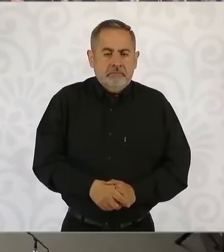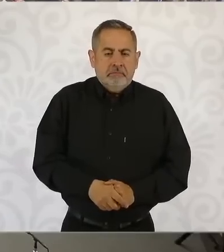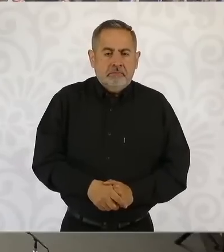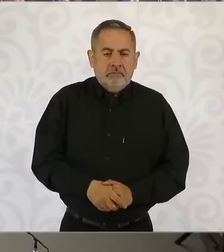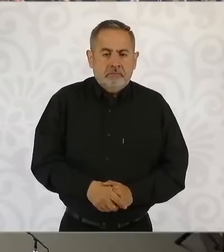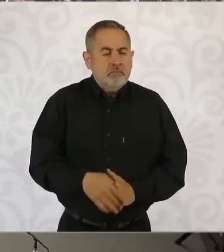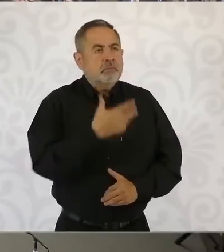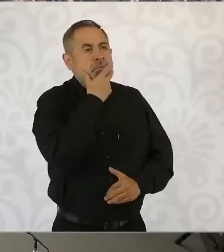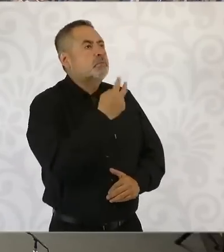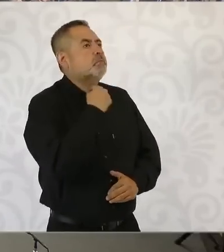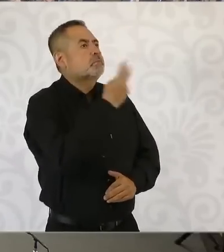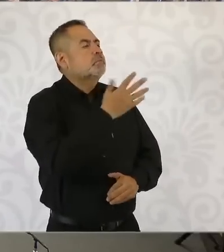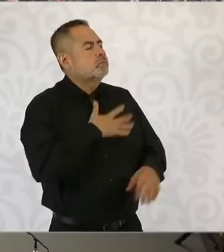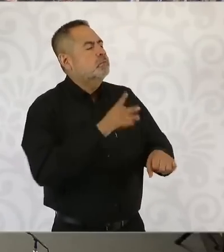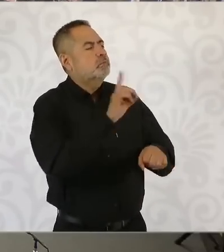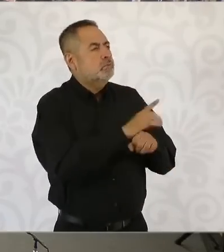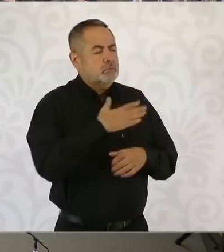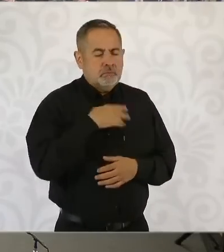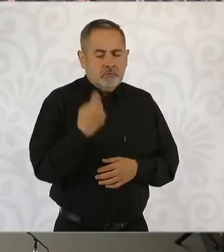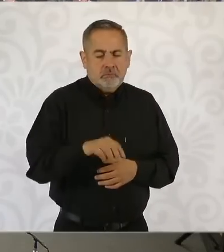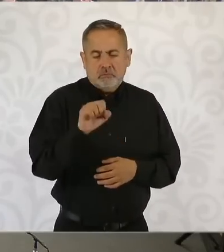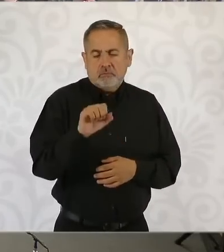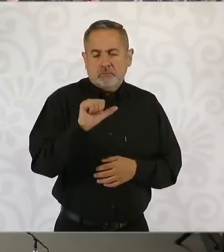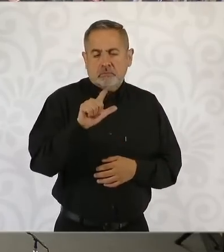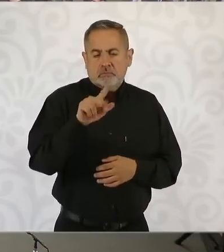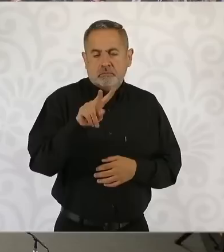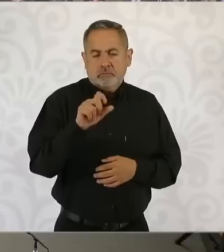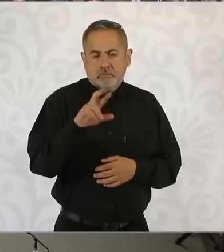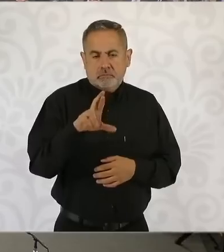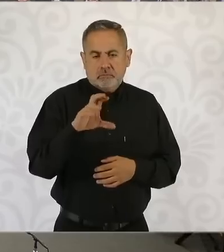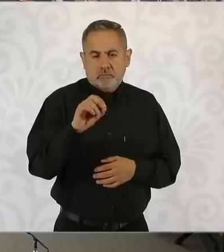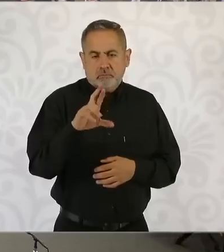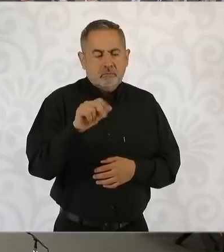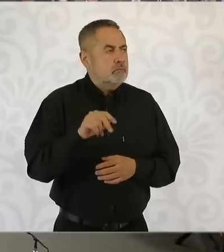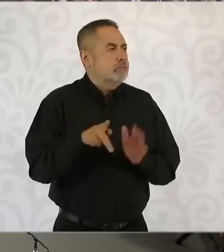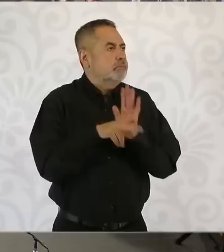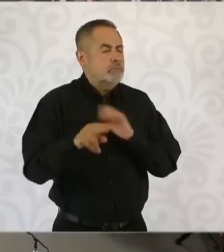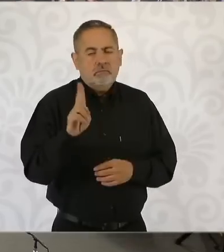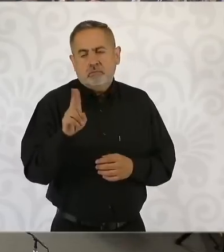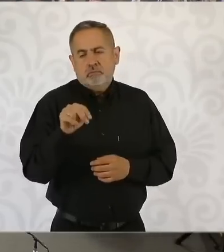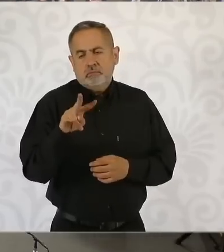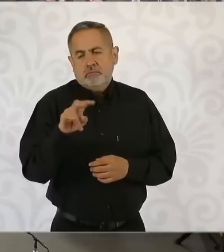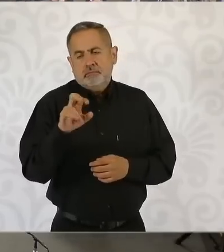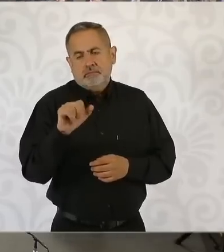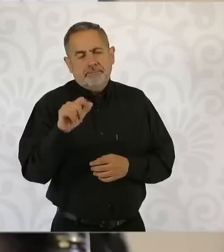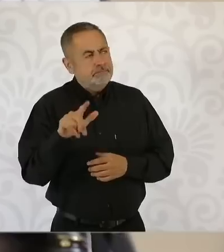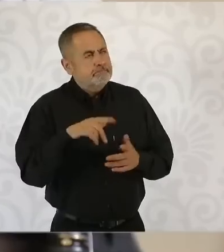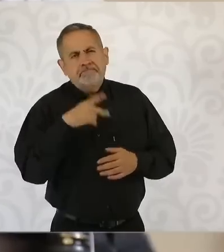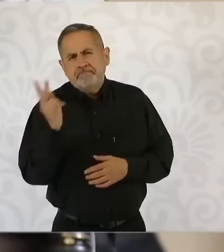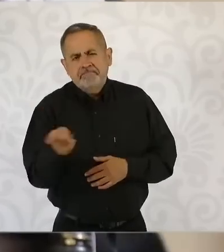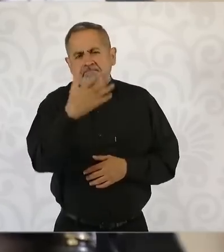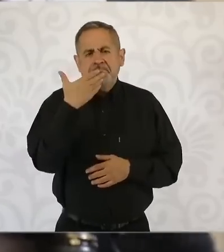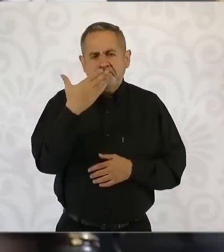Buenos días, presidenta. Salvador Corona del Universal. Presidenta, pues primero es de celebrarse pues reducción